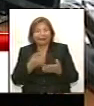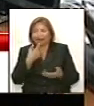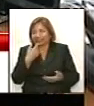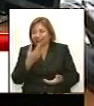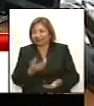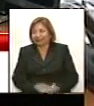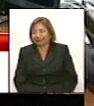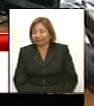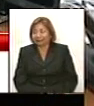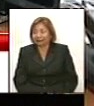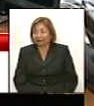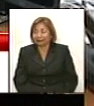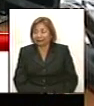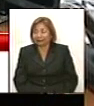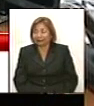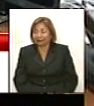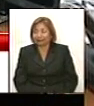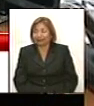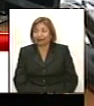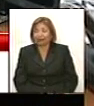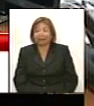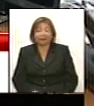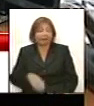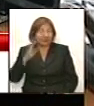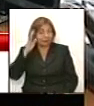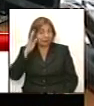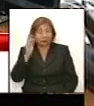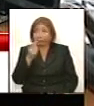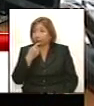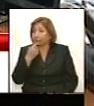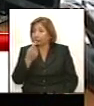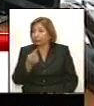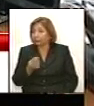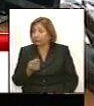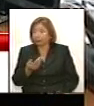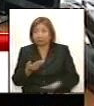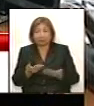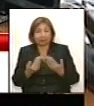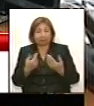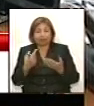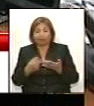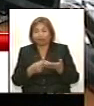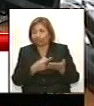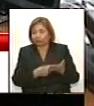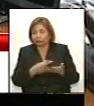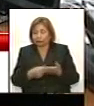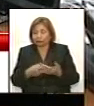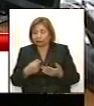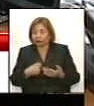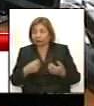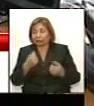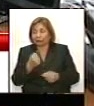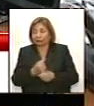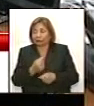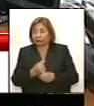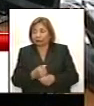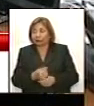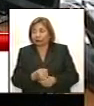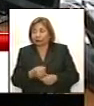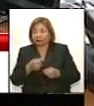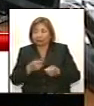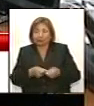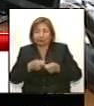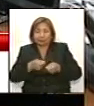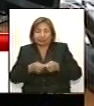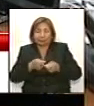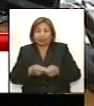la efectiva policial, es que es una disposición por la que se peleó mucho desde el despacho en el que yo trabajo. En realidad insistimos a